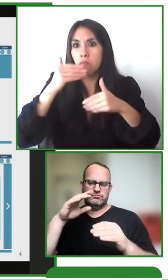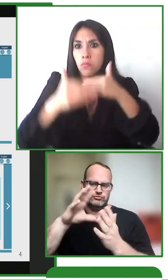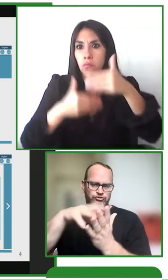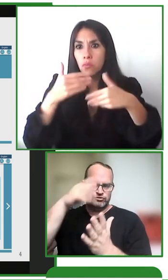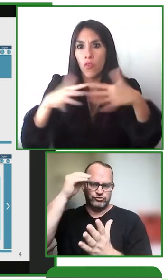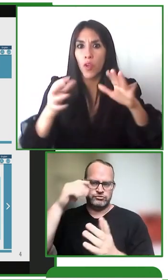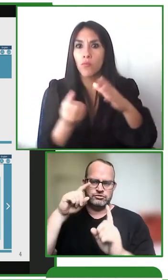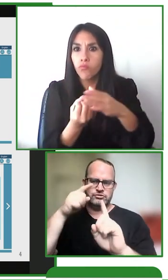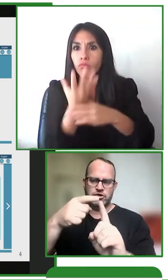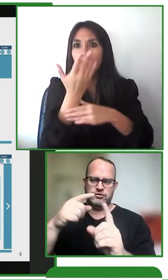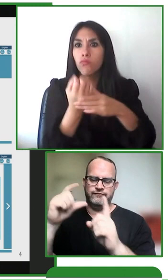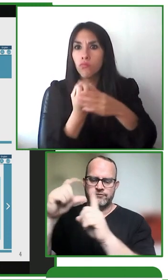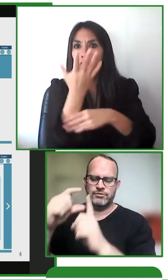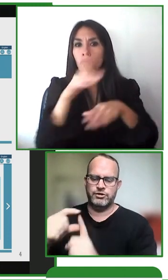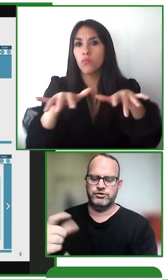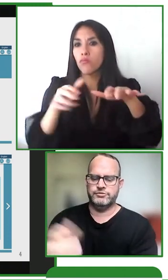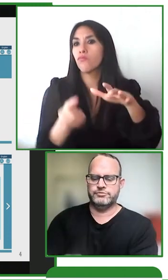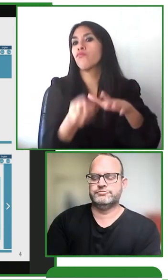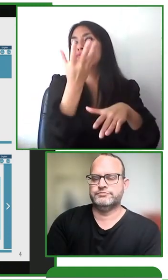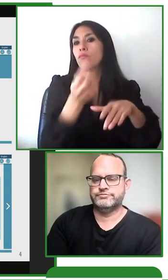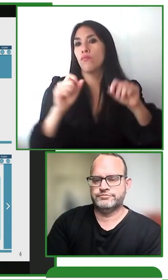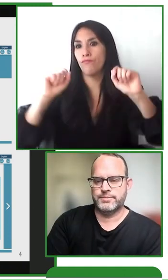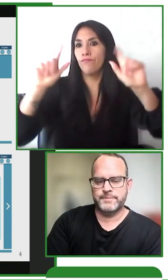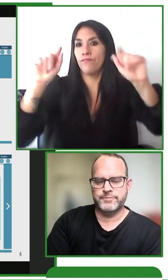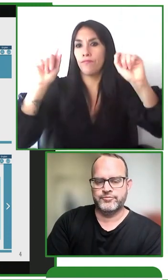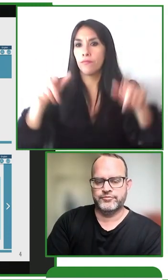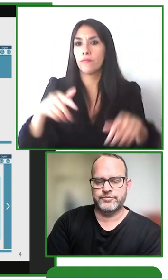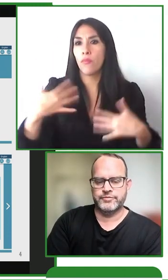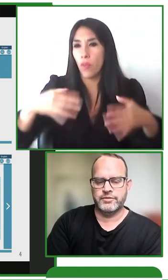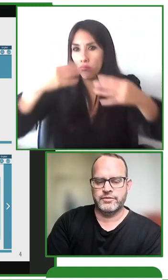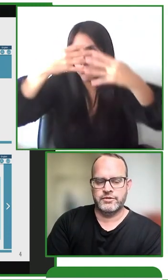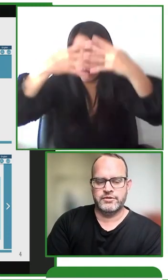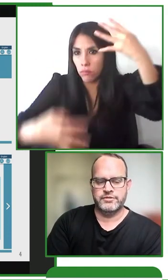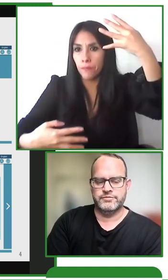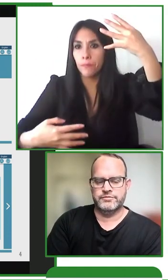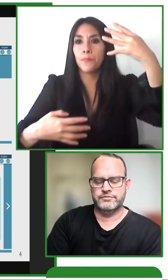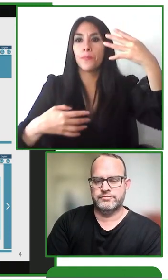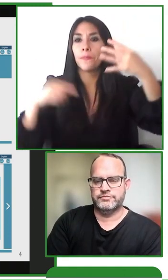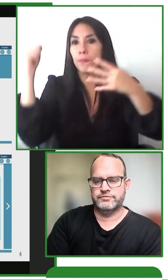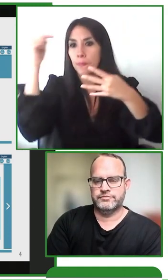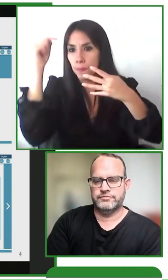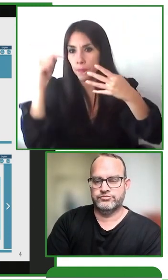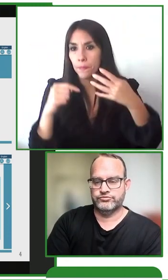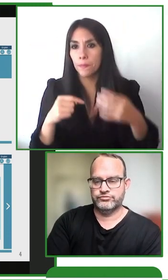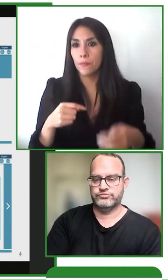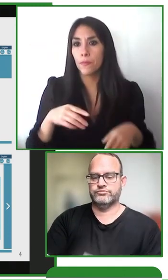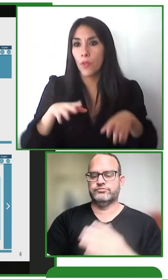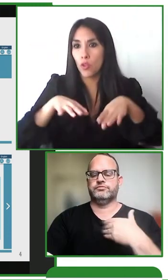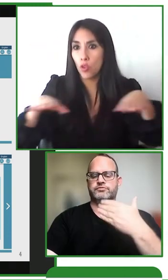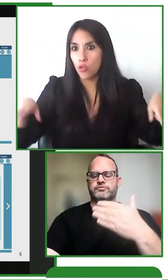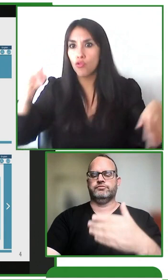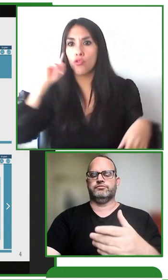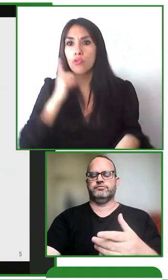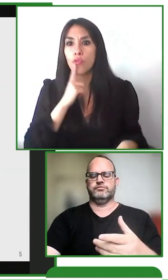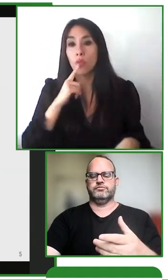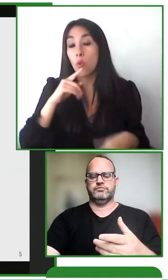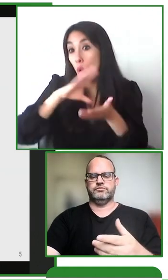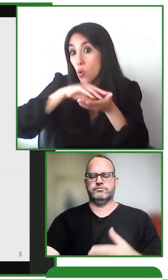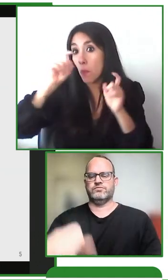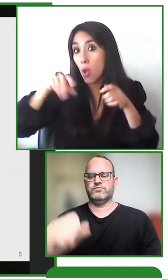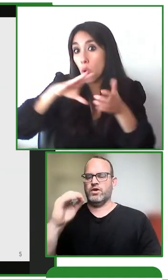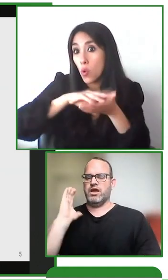añadir glosarios, vocabulario que los niños sordos quieren aprender al momento de leer cada una de estas